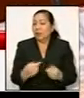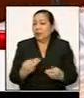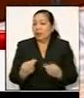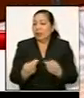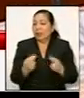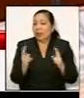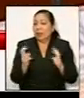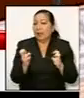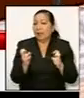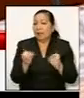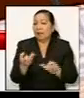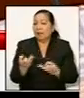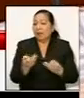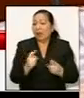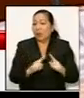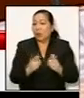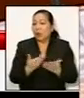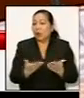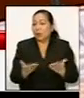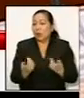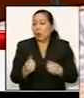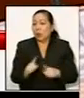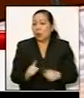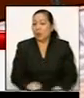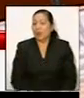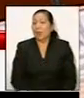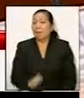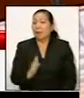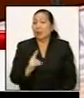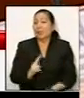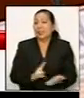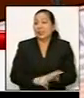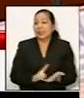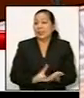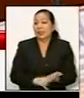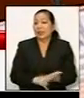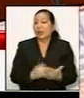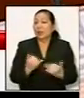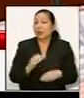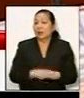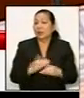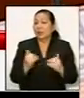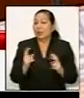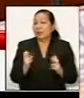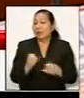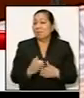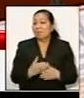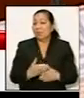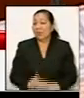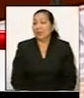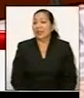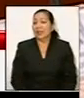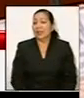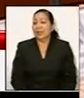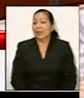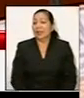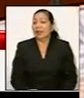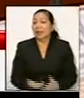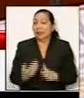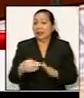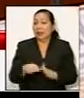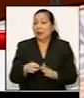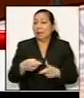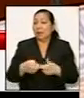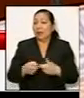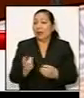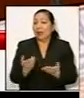con los temas de finanzas pagamos algunas cosas con la superintendencia de banca seguros sobre ese tema son parte de lo que de lo que se incorpora en